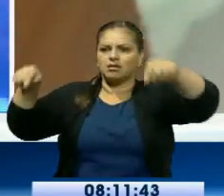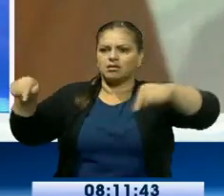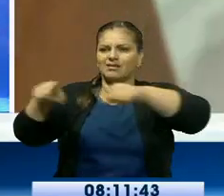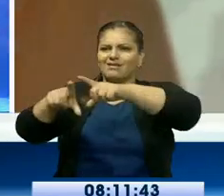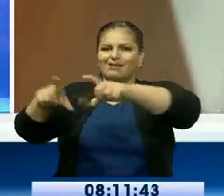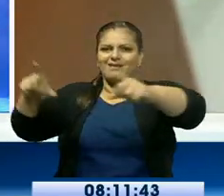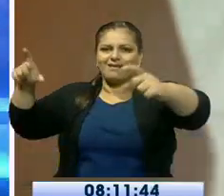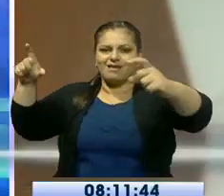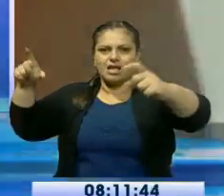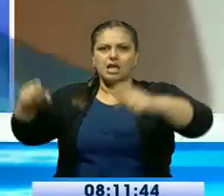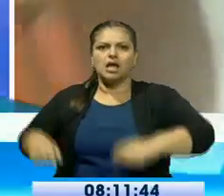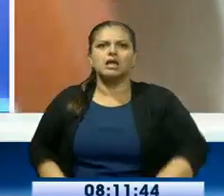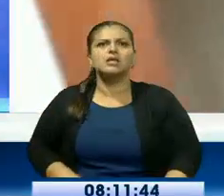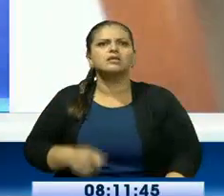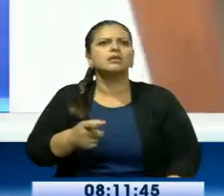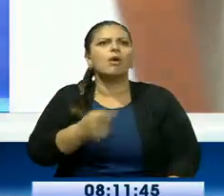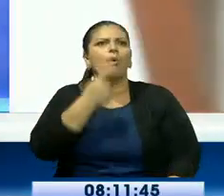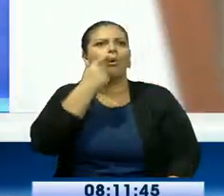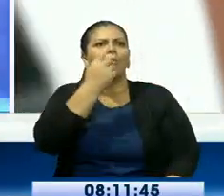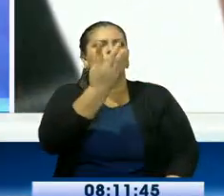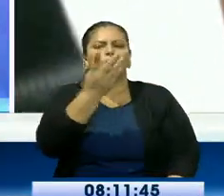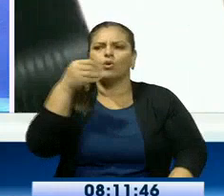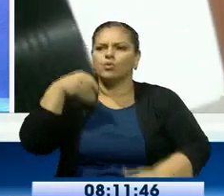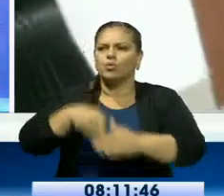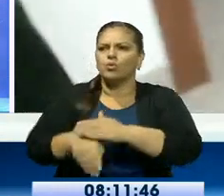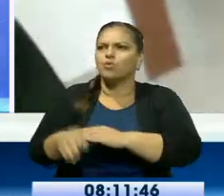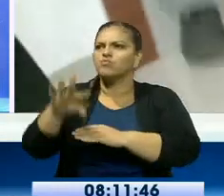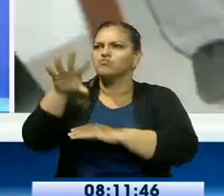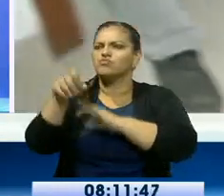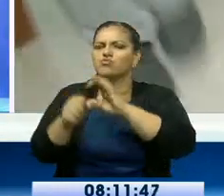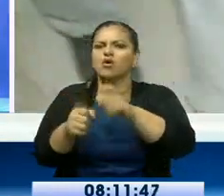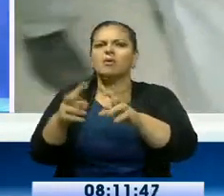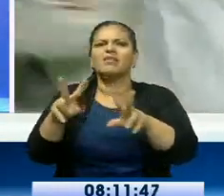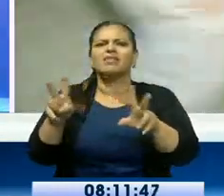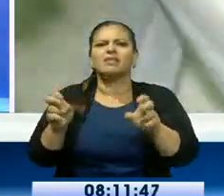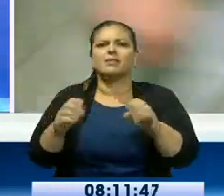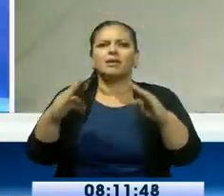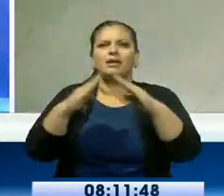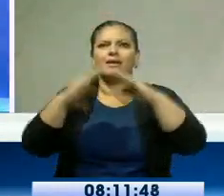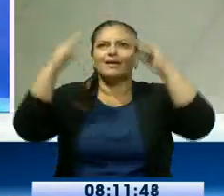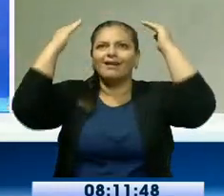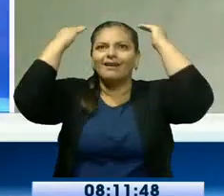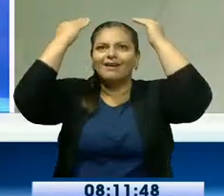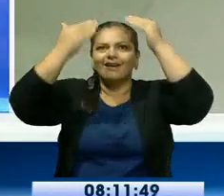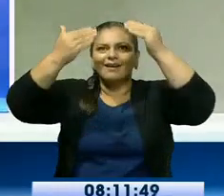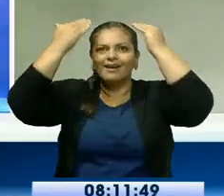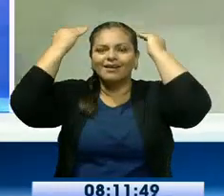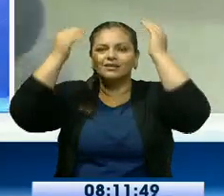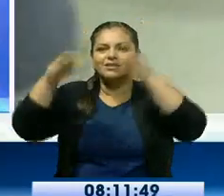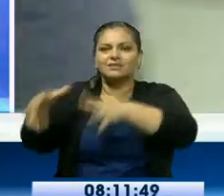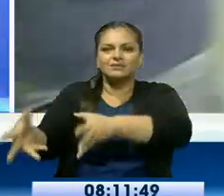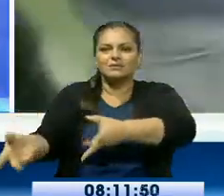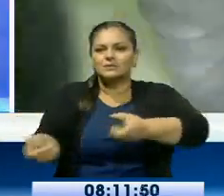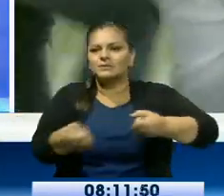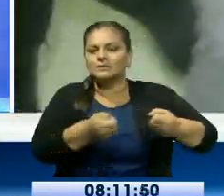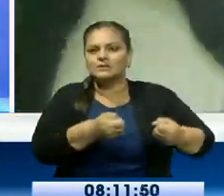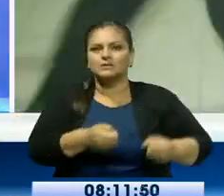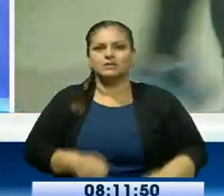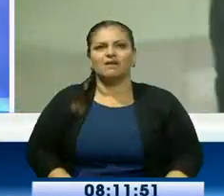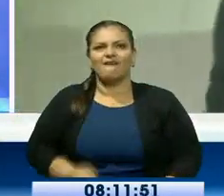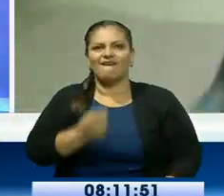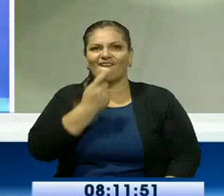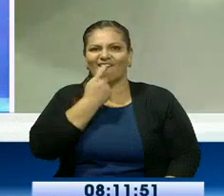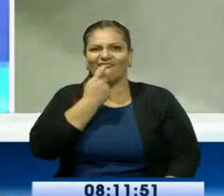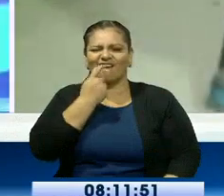para vivienda, se sacaban aluminio, sacaban urea que utilizan para fabricar casas. Igual la